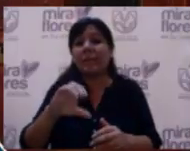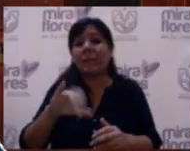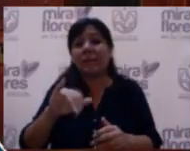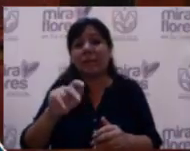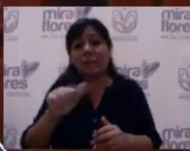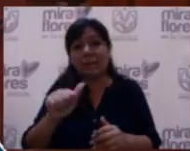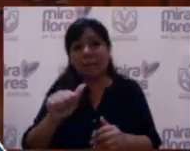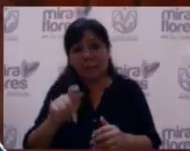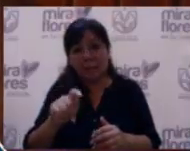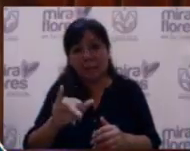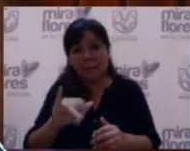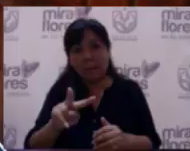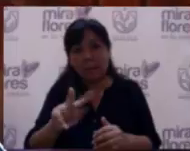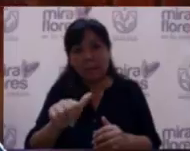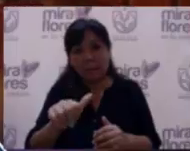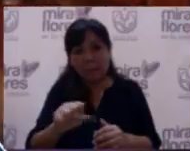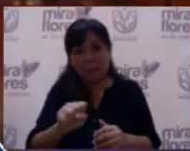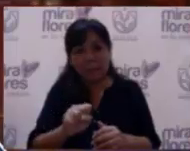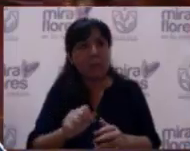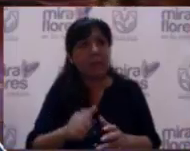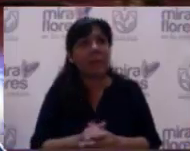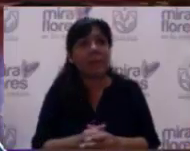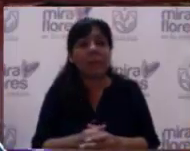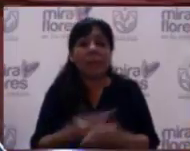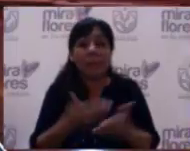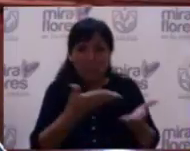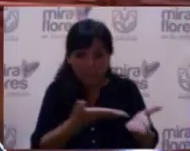palabra. Chao, Sousa.